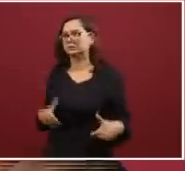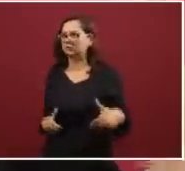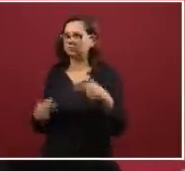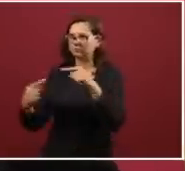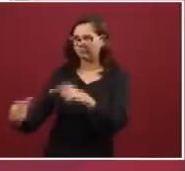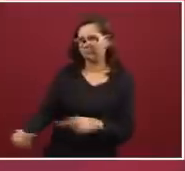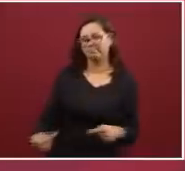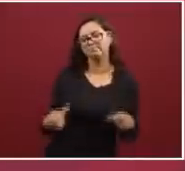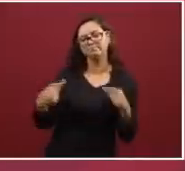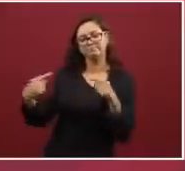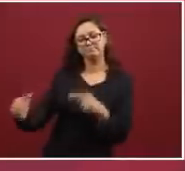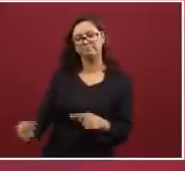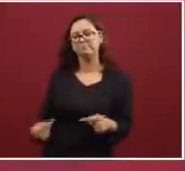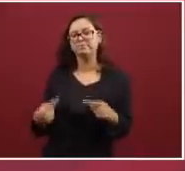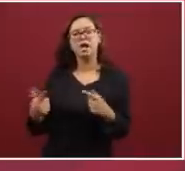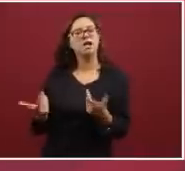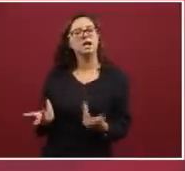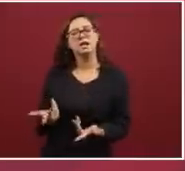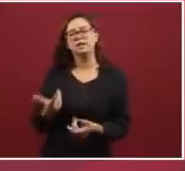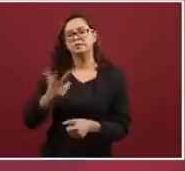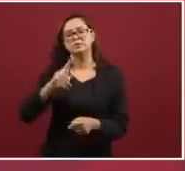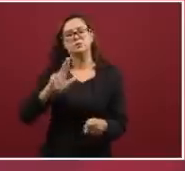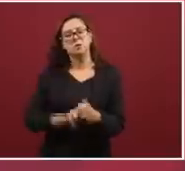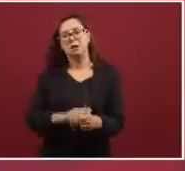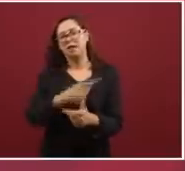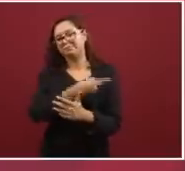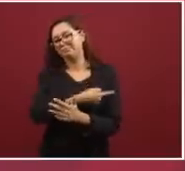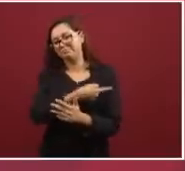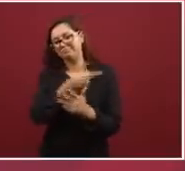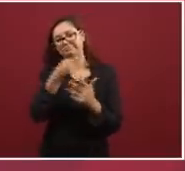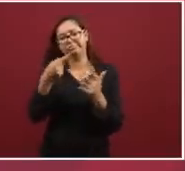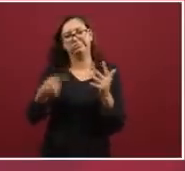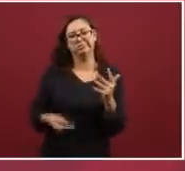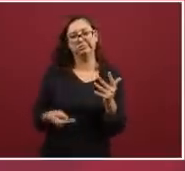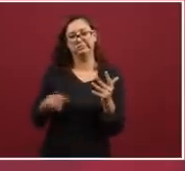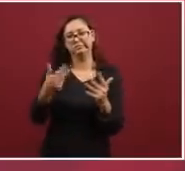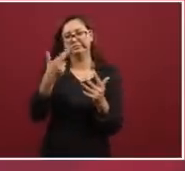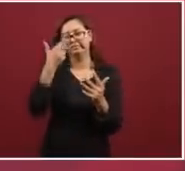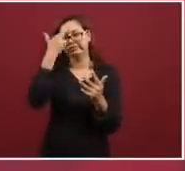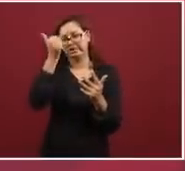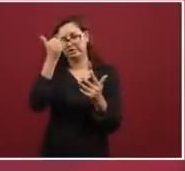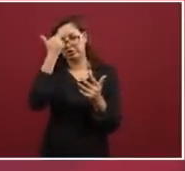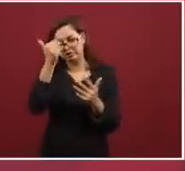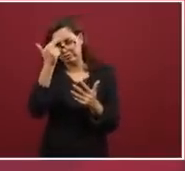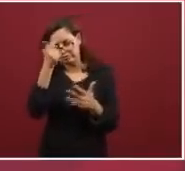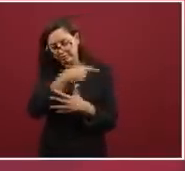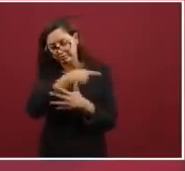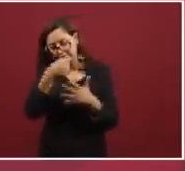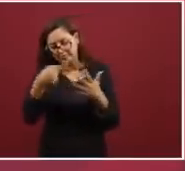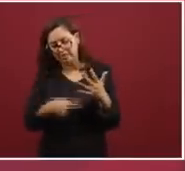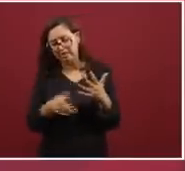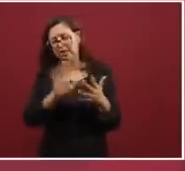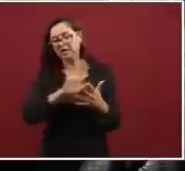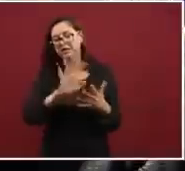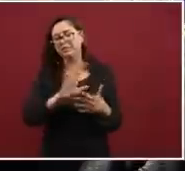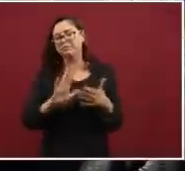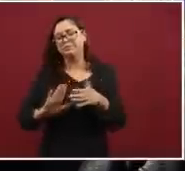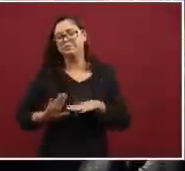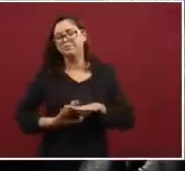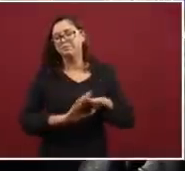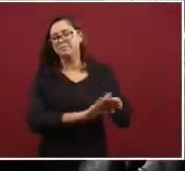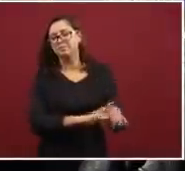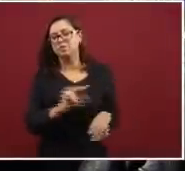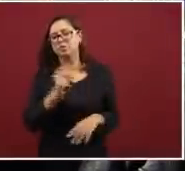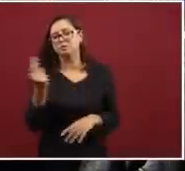por muchas razones, no viene aquí al caso mencionarlas,